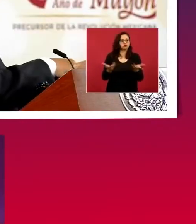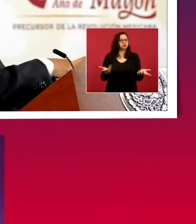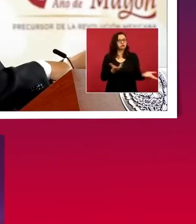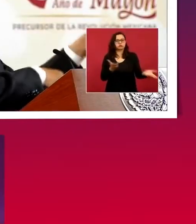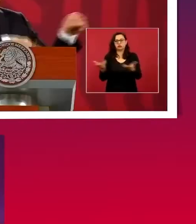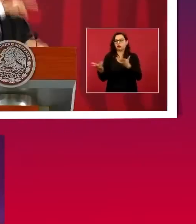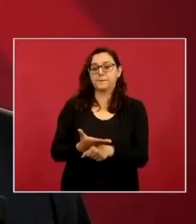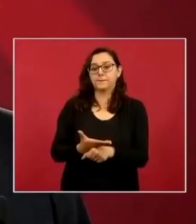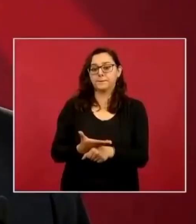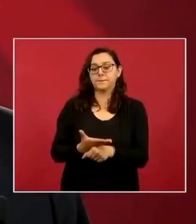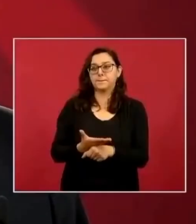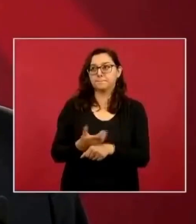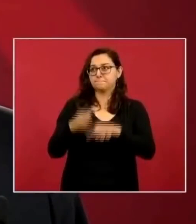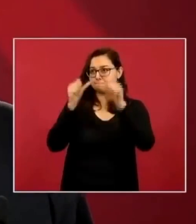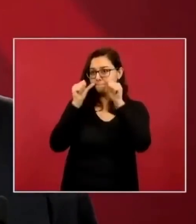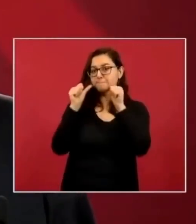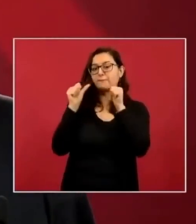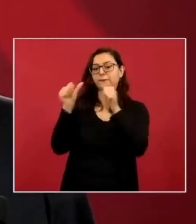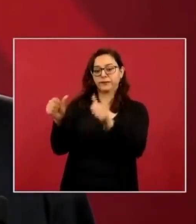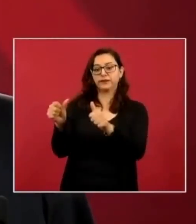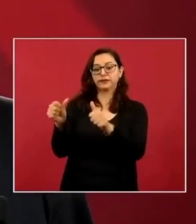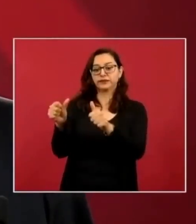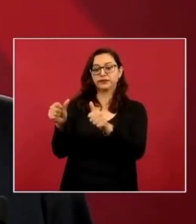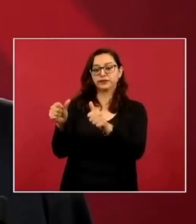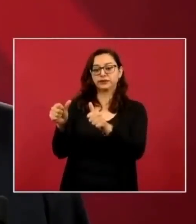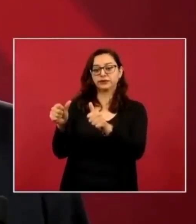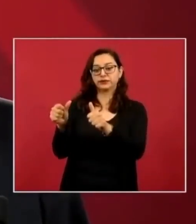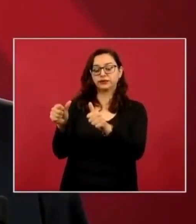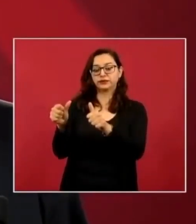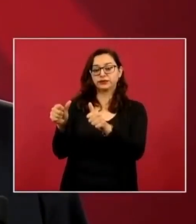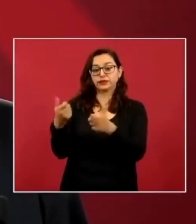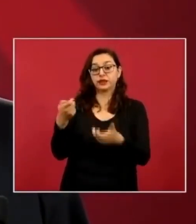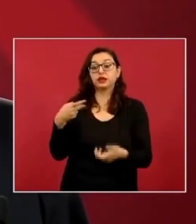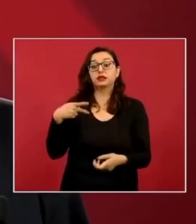colonialista. Ni siquiera se puede decir